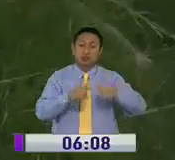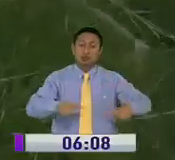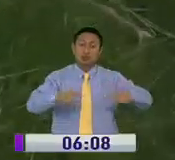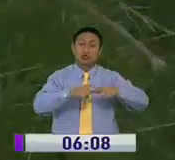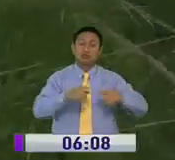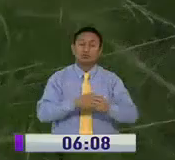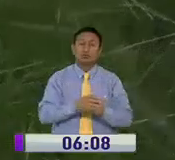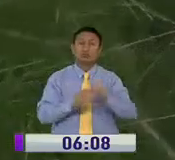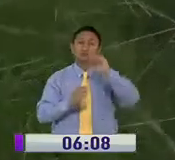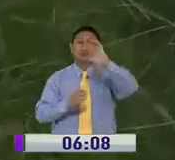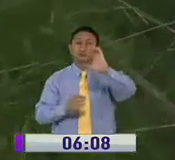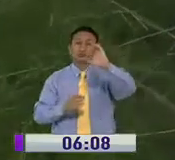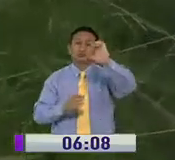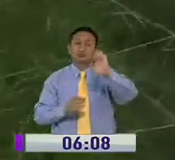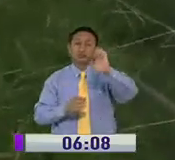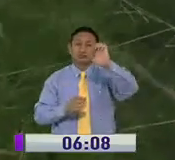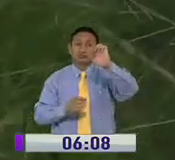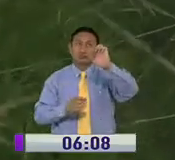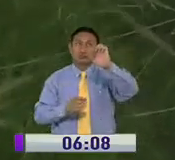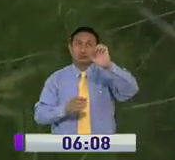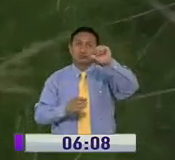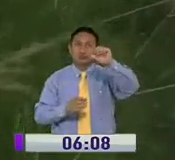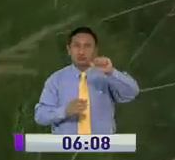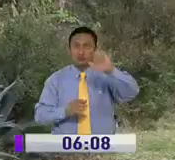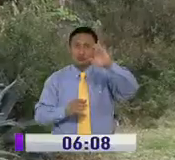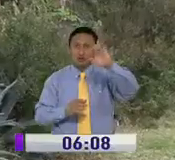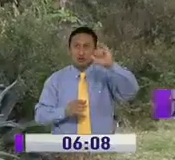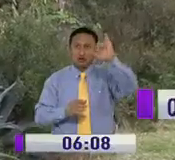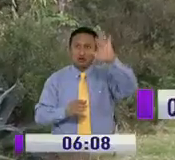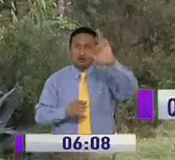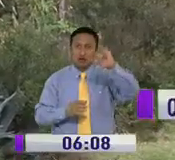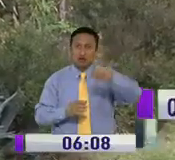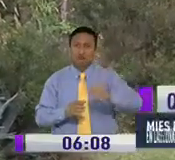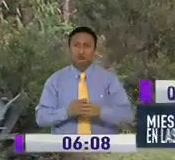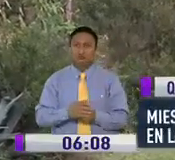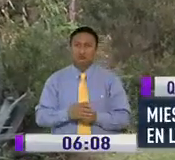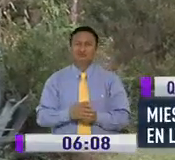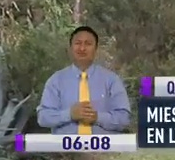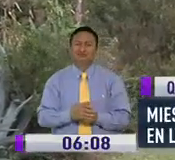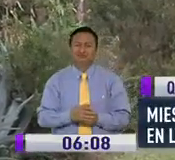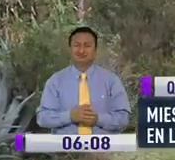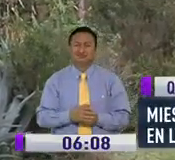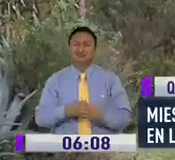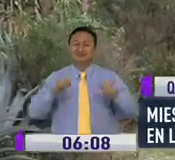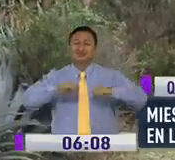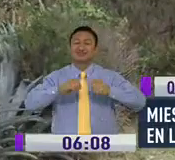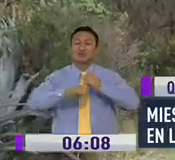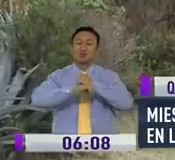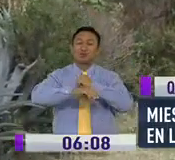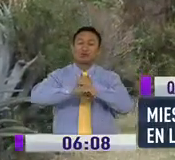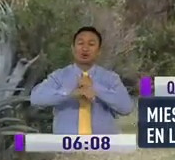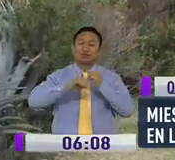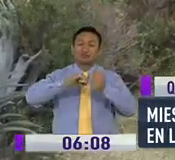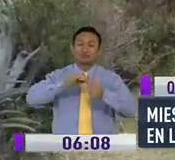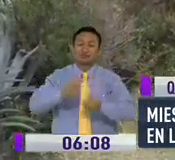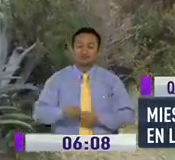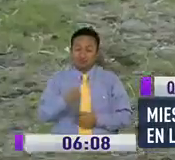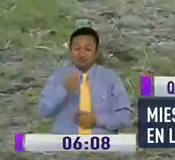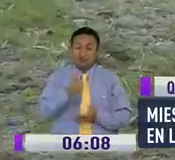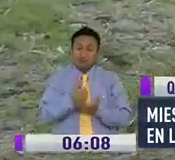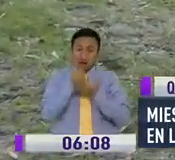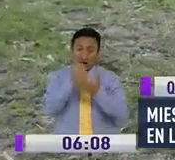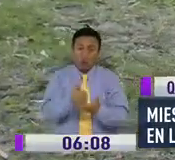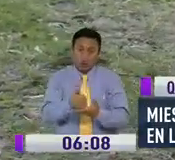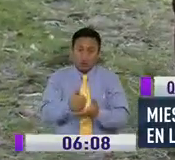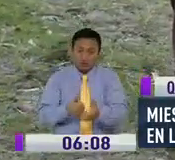de Cayetano y Chuspillacu, en Tumbaco, al nororiente de Quito. Esto como parte de la campaña Dar una mano sin dar la